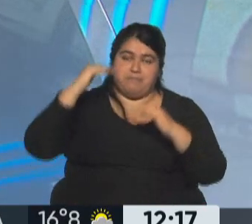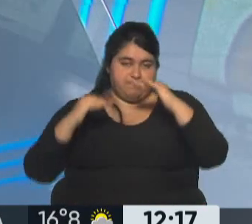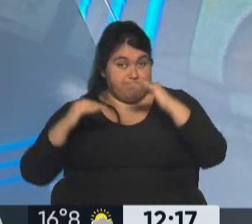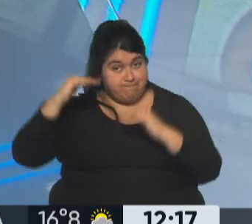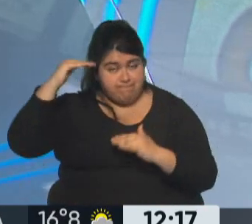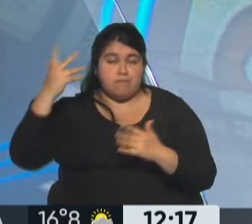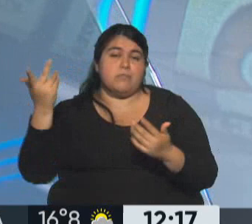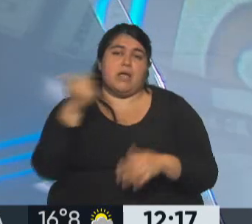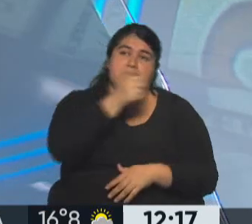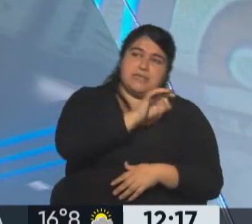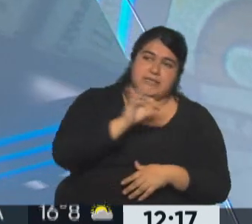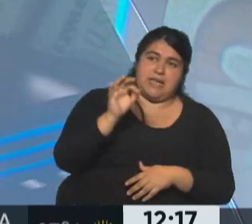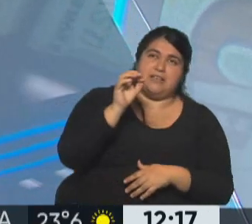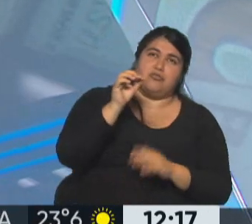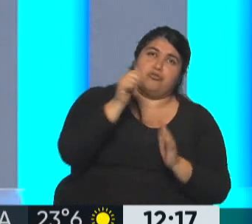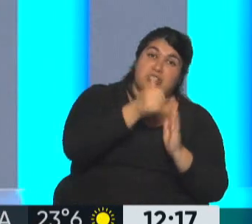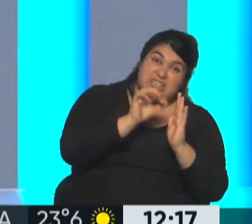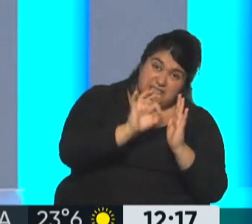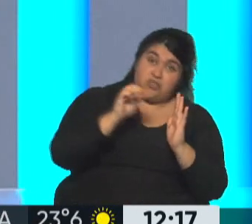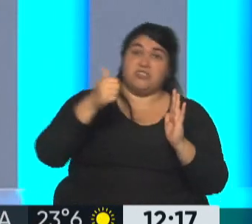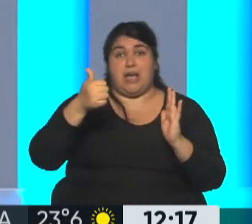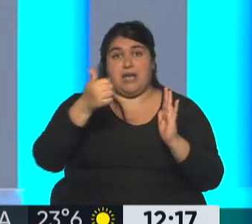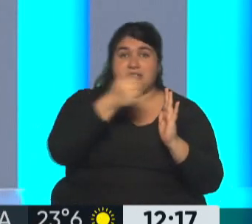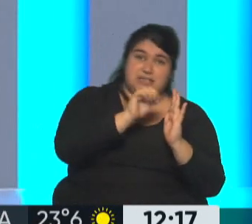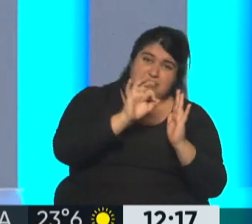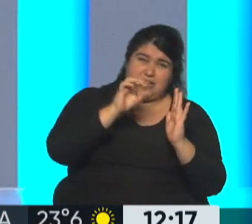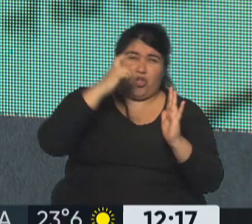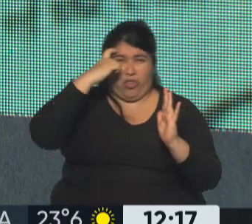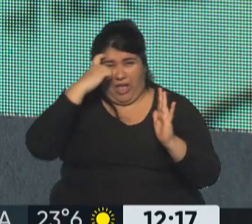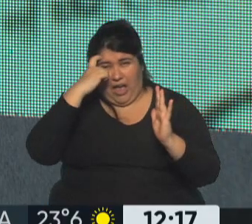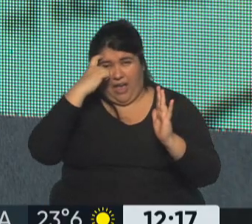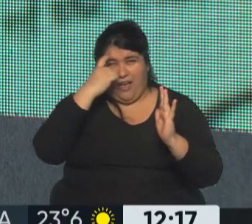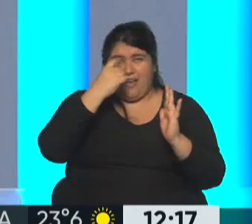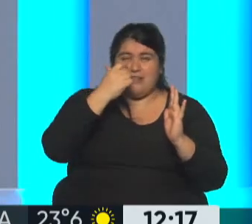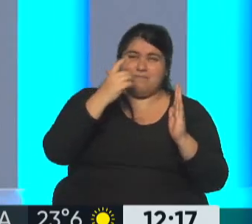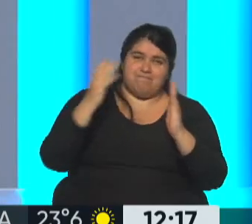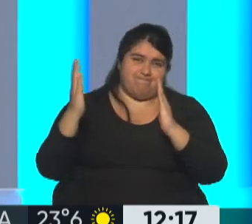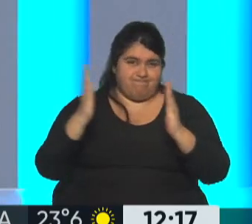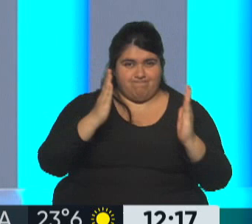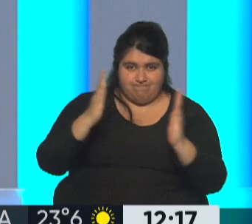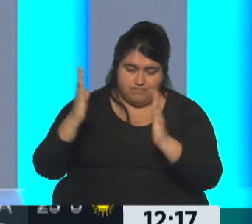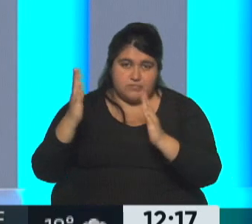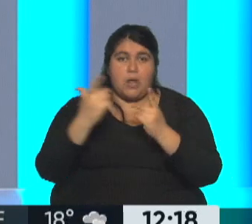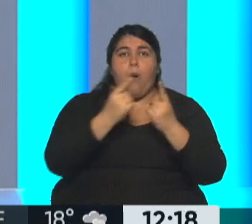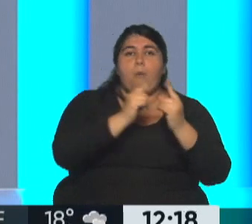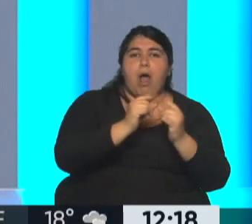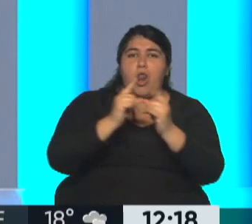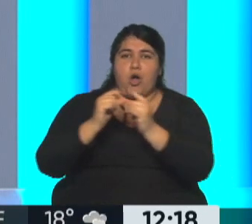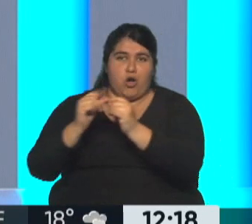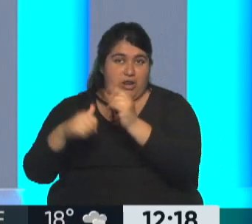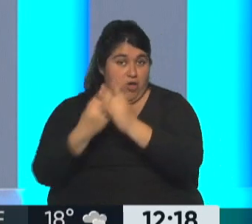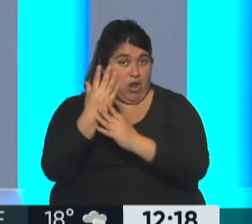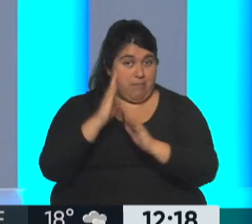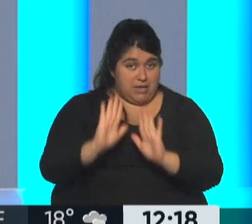está entre 606 610 o un poco arriba de 610 en algún caso los valores que se están dando esta